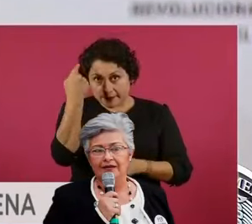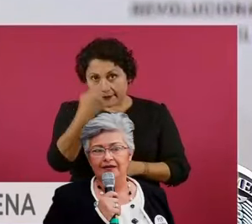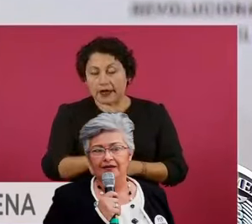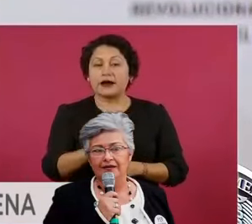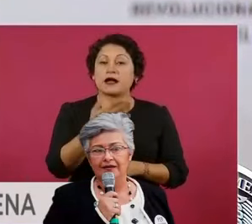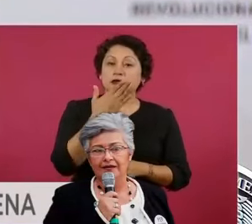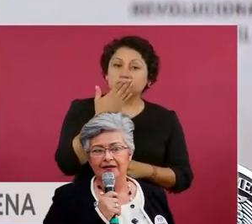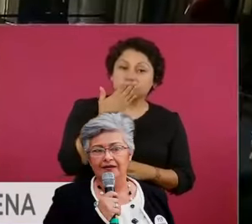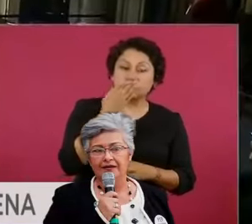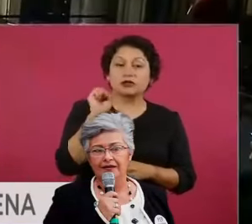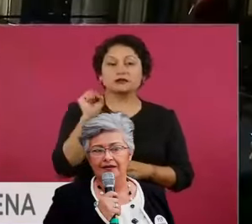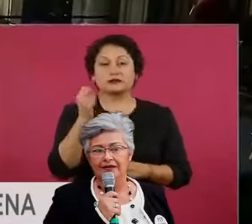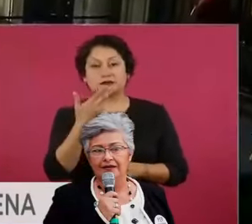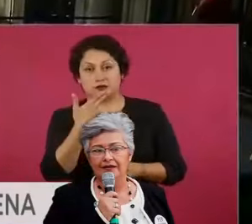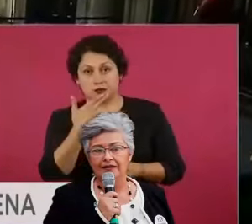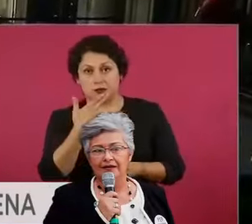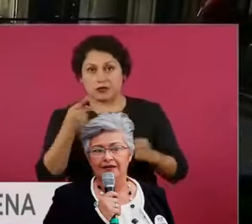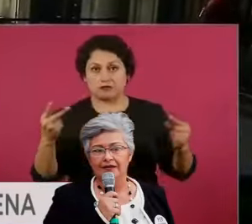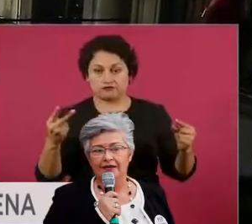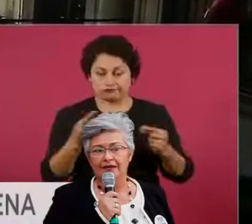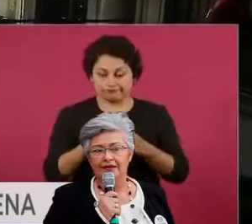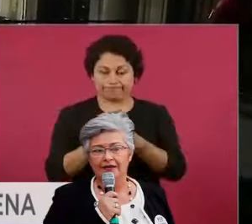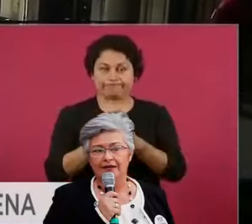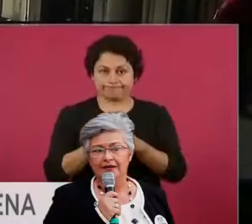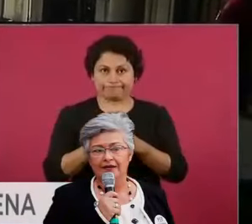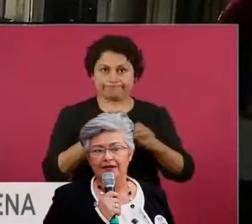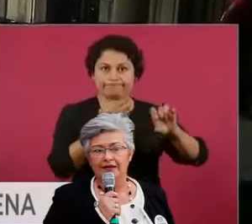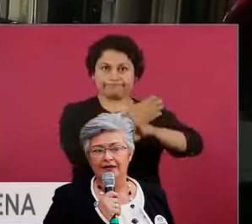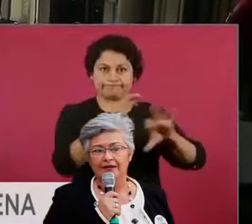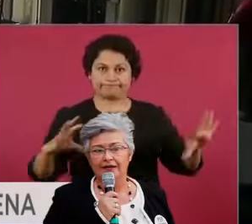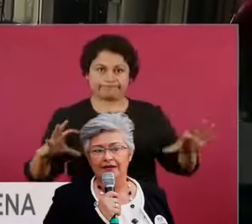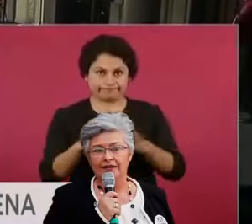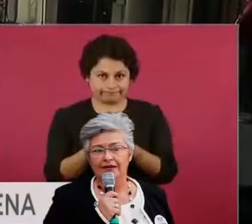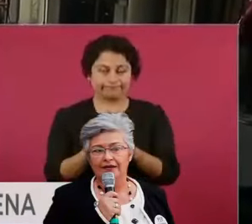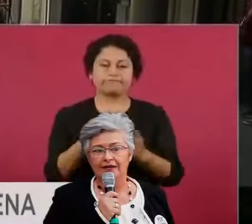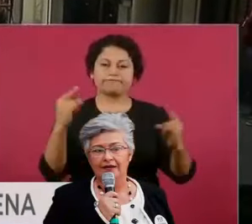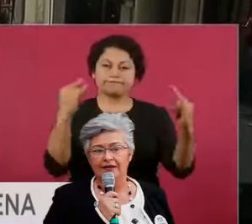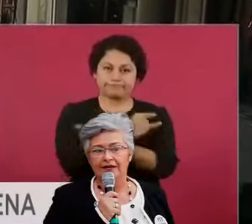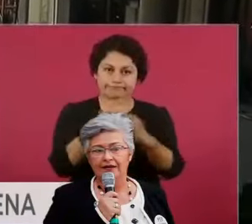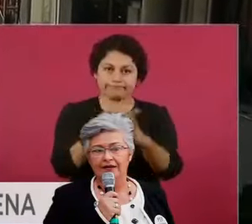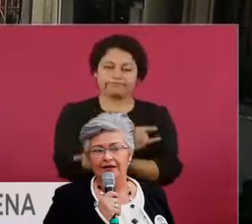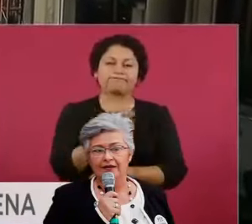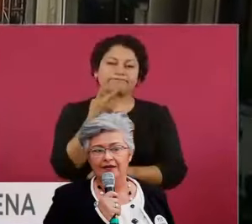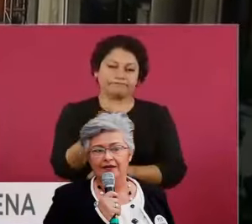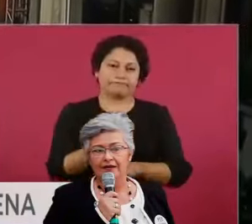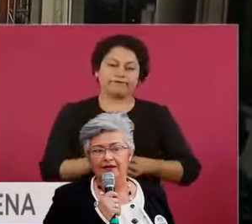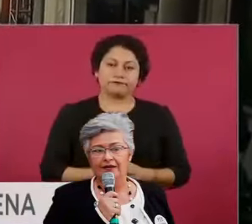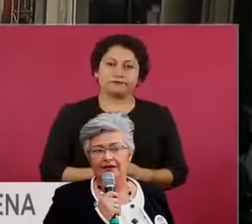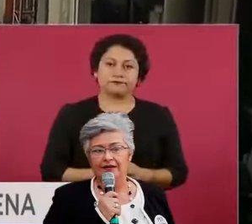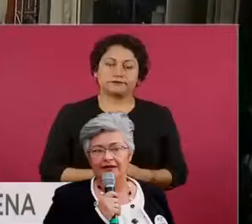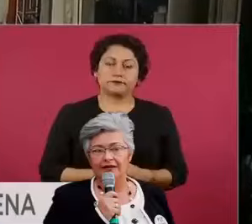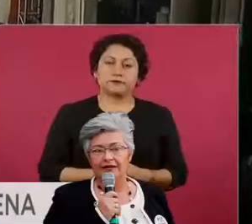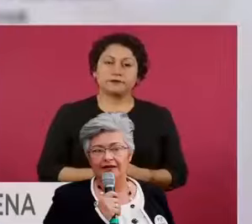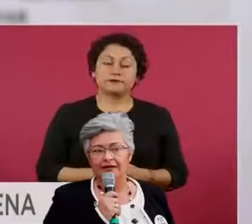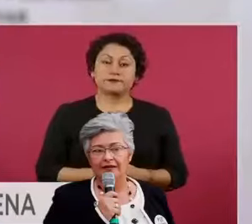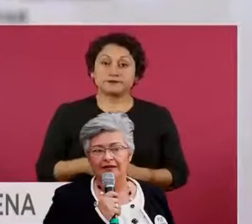ciegamente, aunque no sepan. Hoy, las dependencias del gobierno federal están plagadas de personas